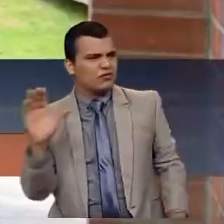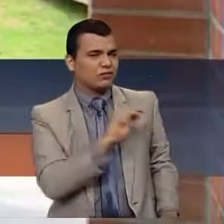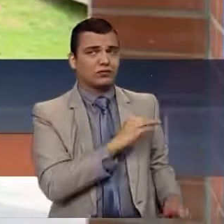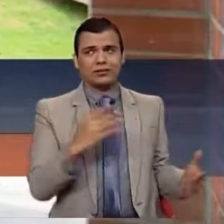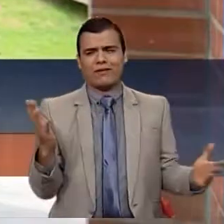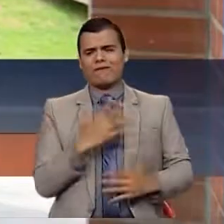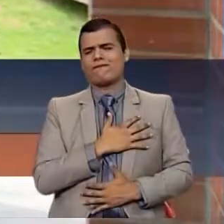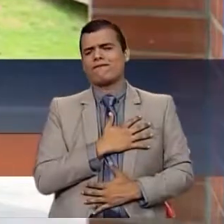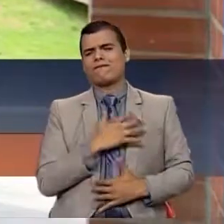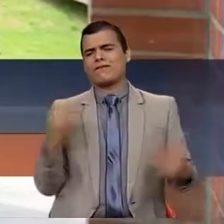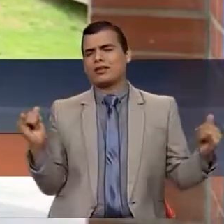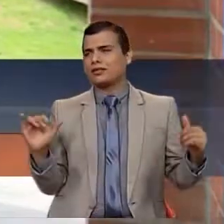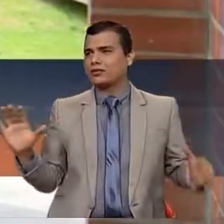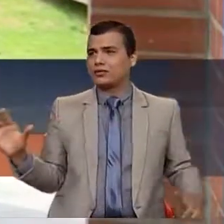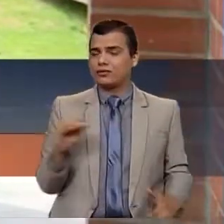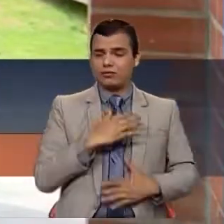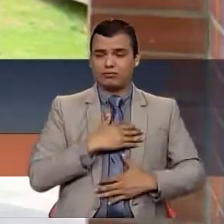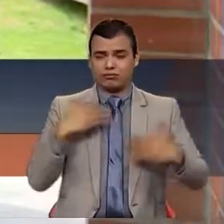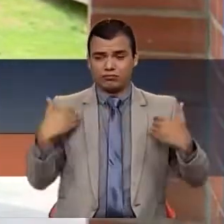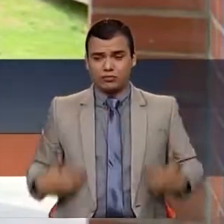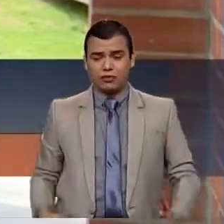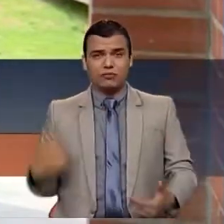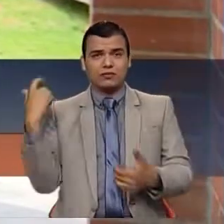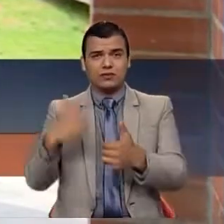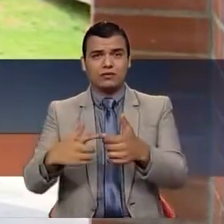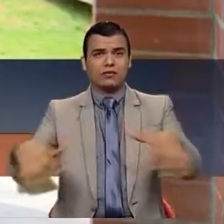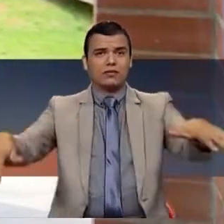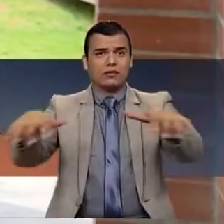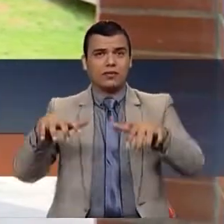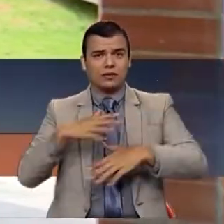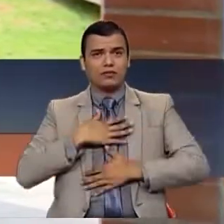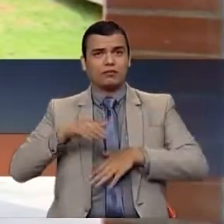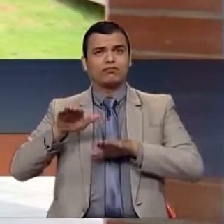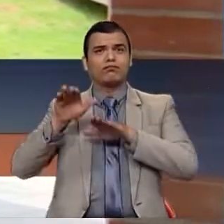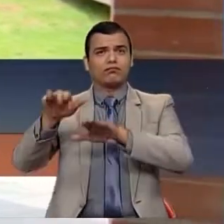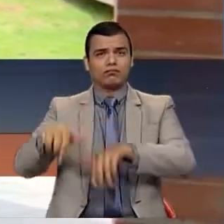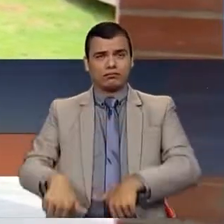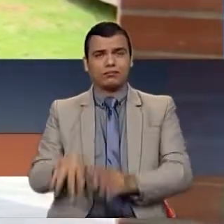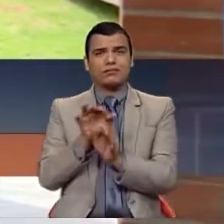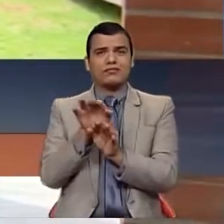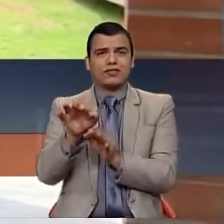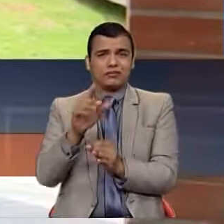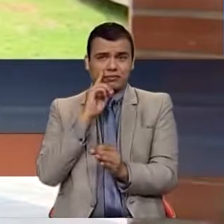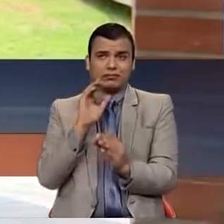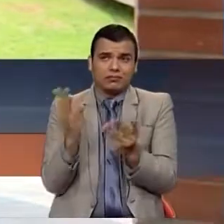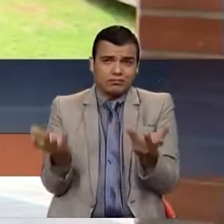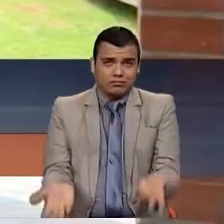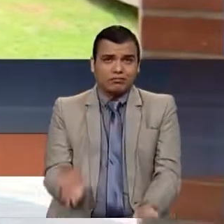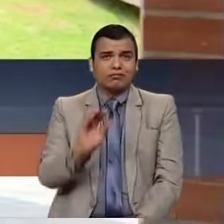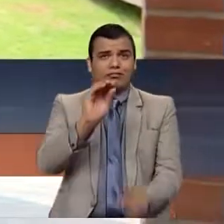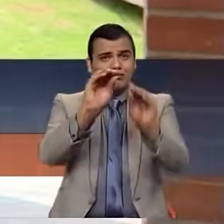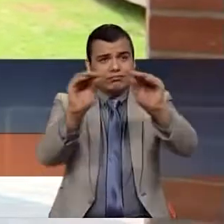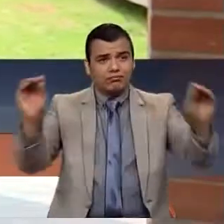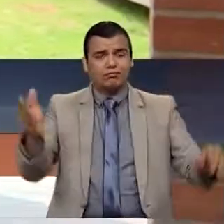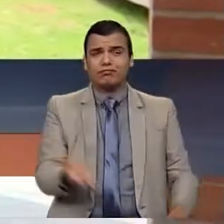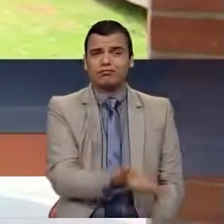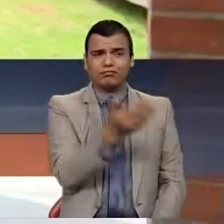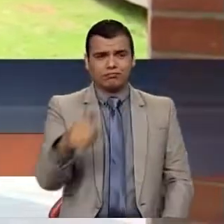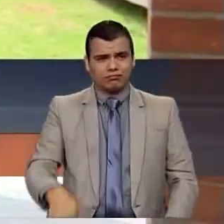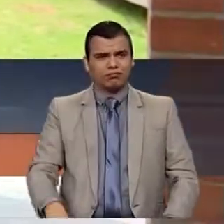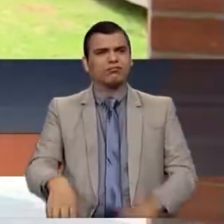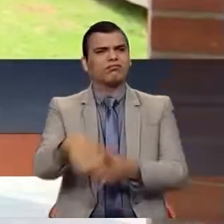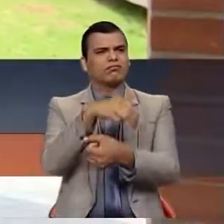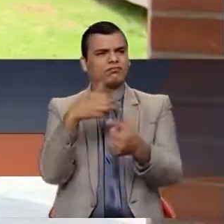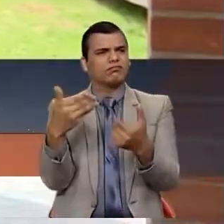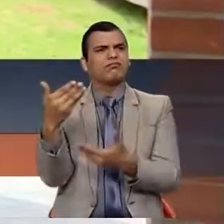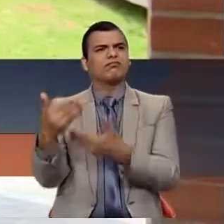totalmente felices y yo, como diputada y representante de esta región, puedo decirles a los vallecaucanos que esta región está